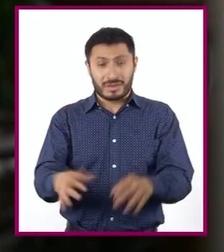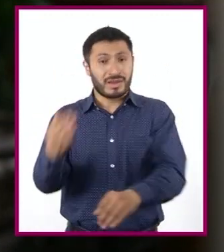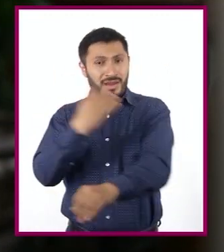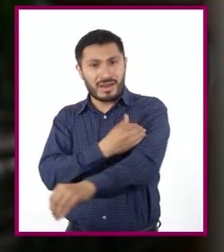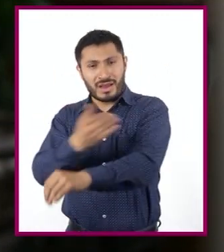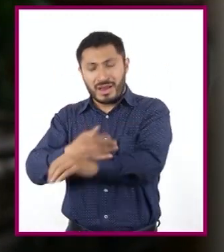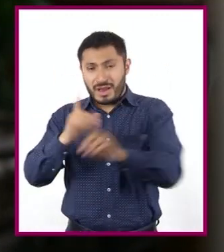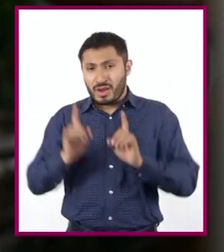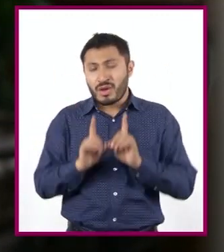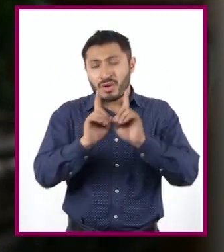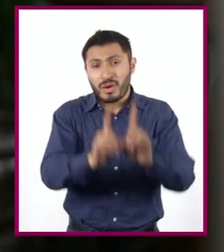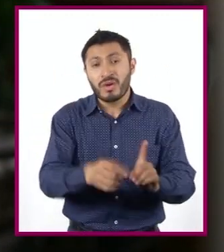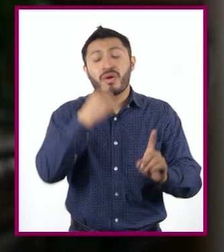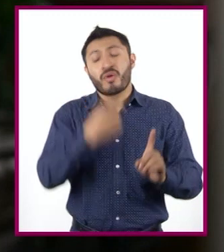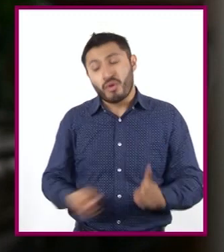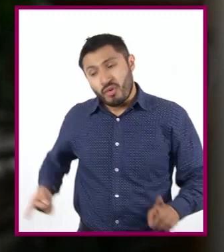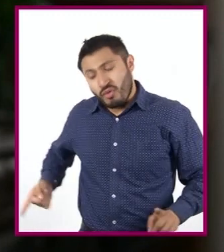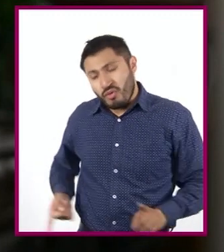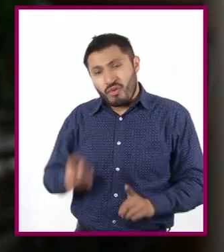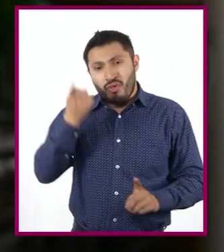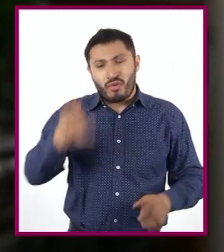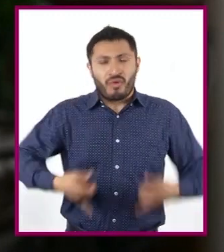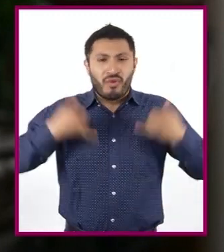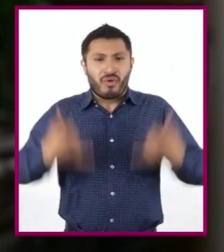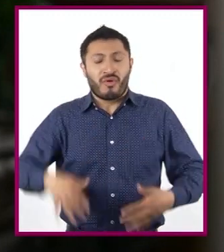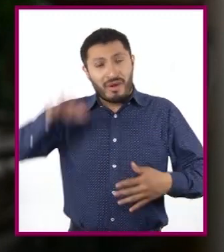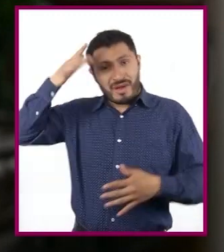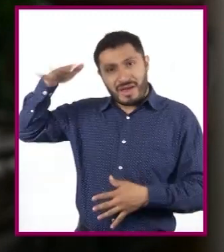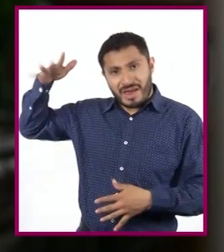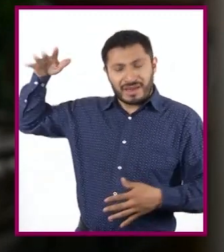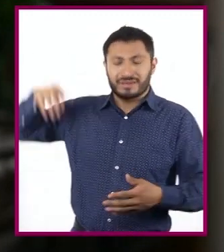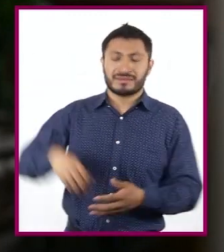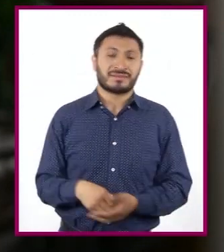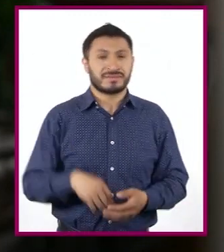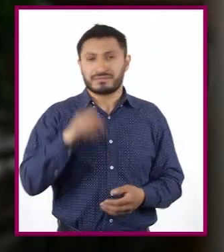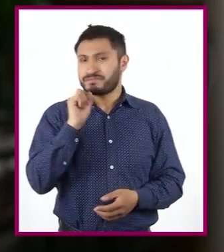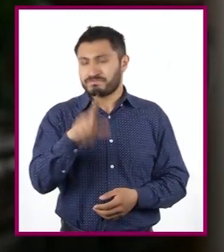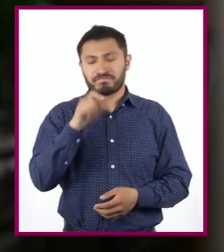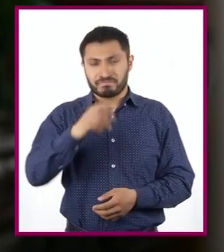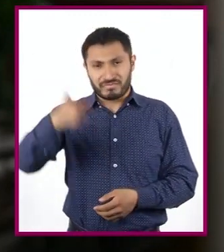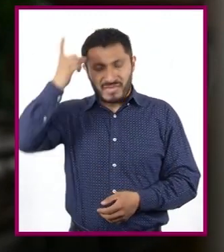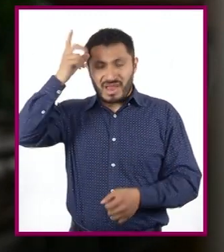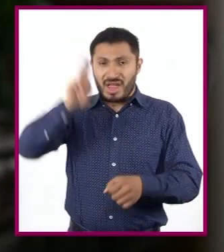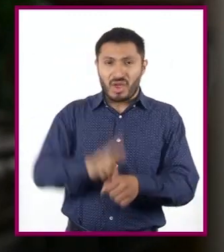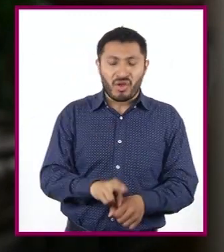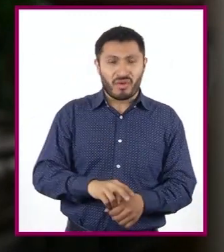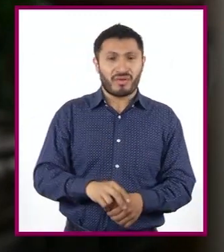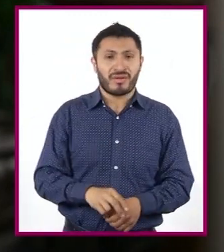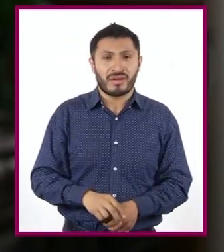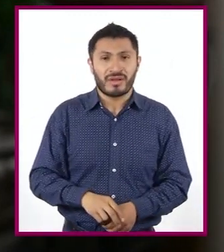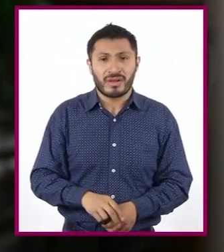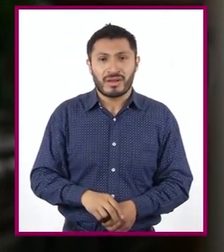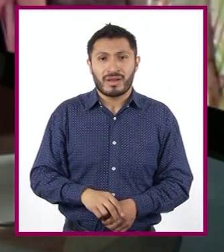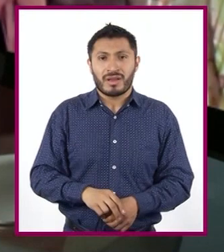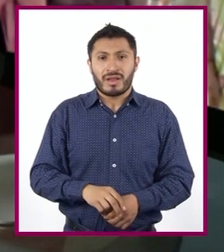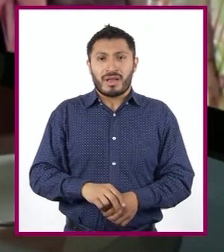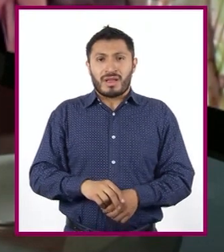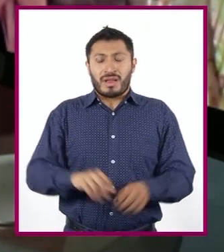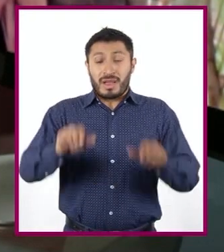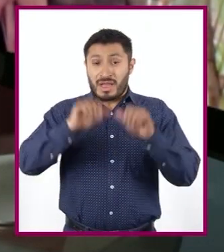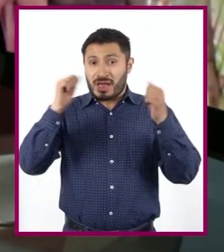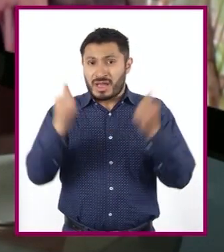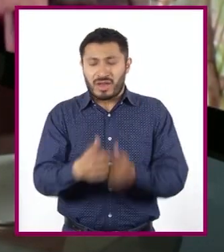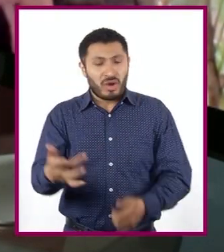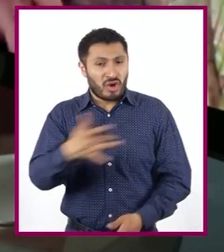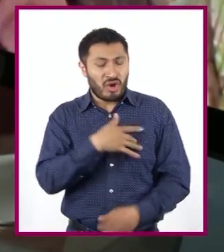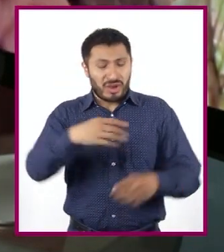libro impreso es indispensable en la cultura actual porque nos permite tener en la mano algo tangible para poder leer lo que estamos